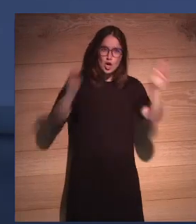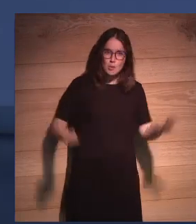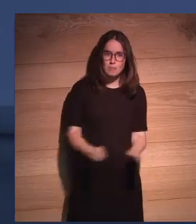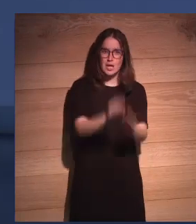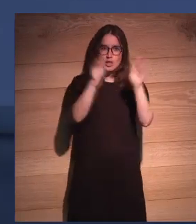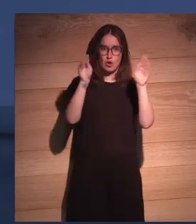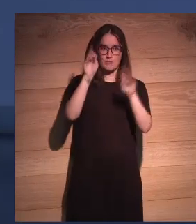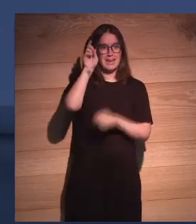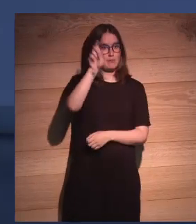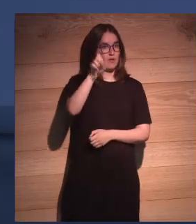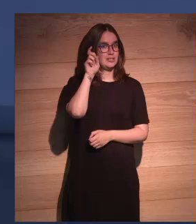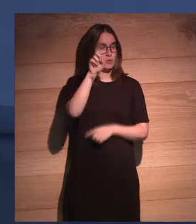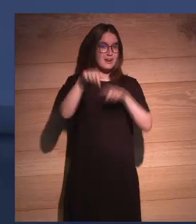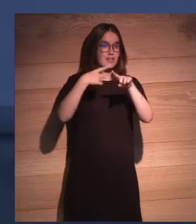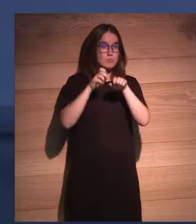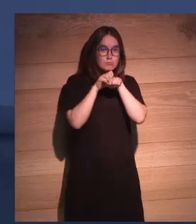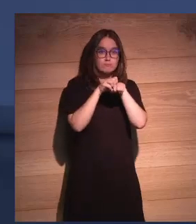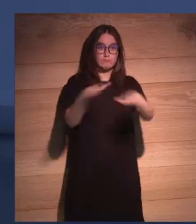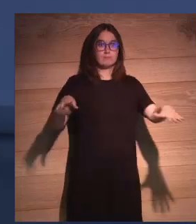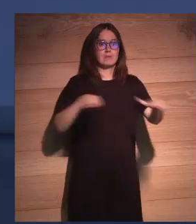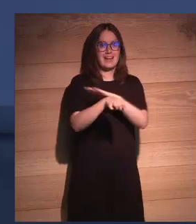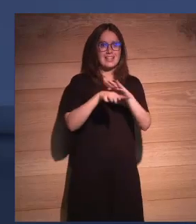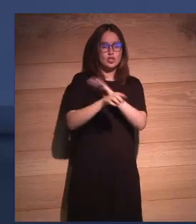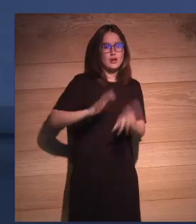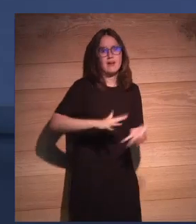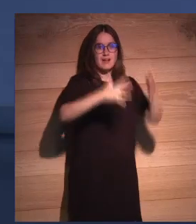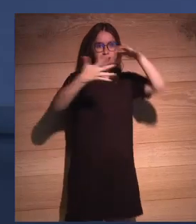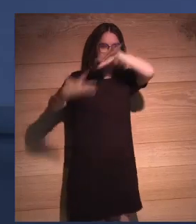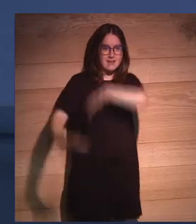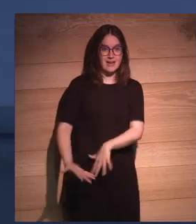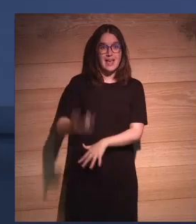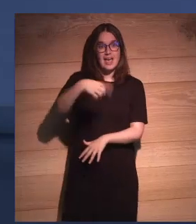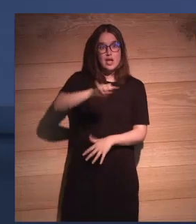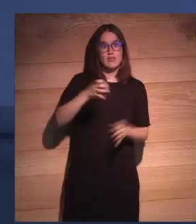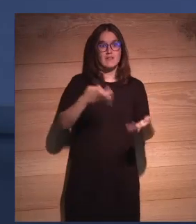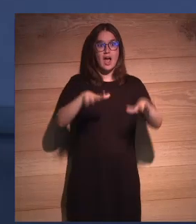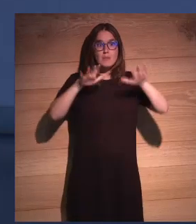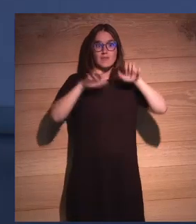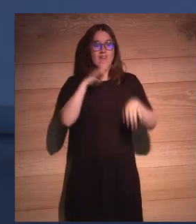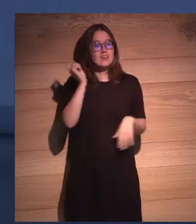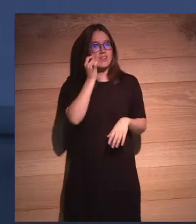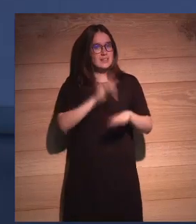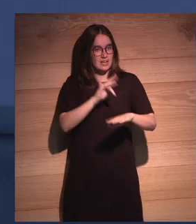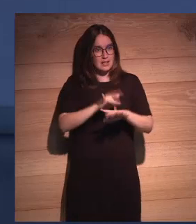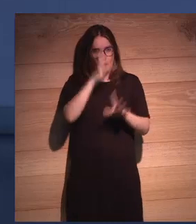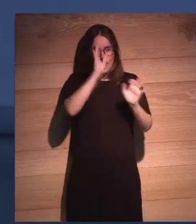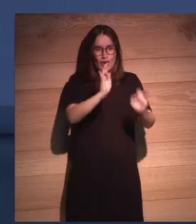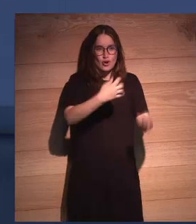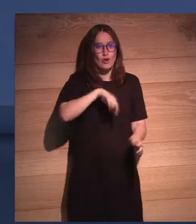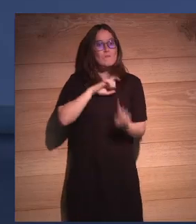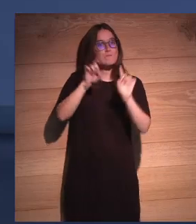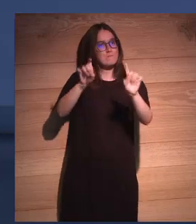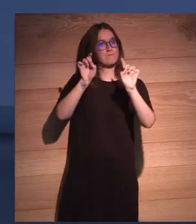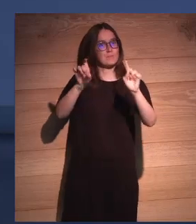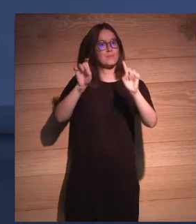de tal manera que ellos sean los gestores de ese cambio, como digo. Ellos tienen que aprender habilidades digitales y nosotros les estamos